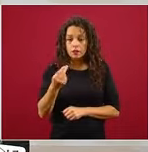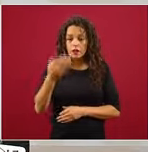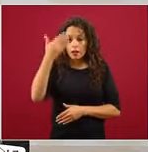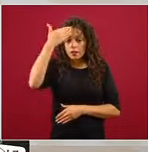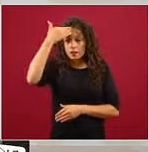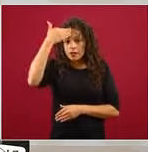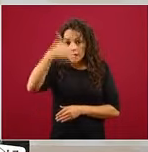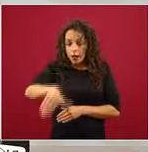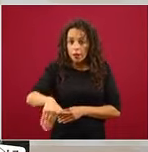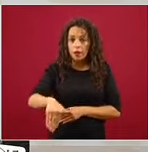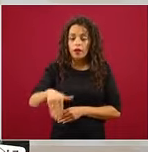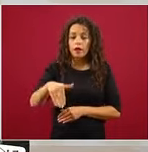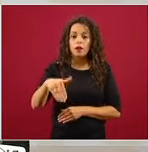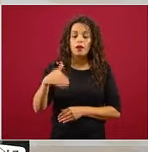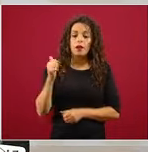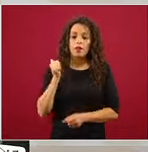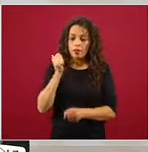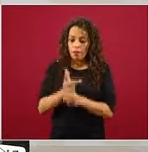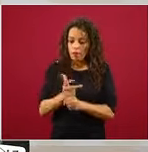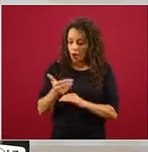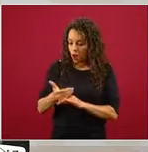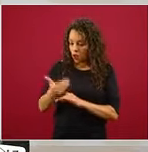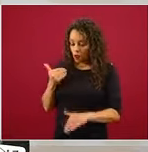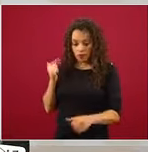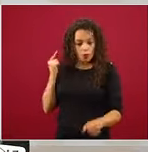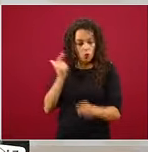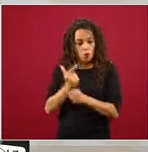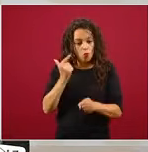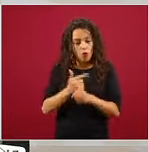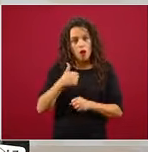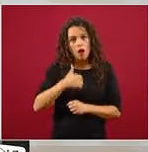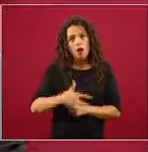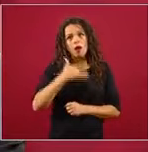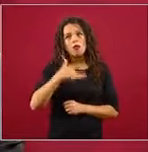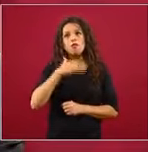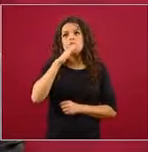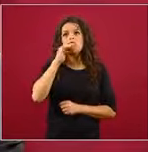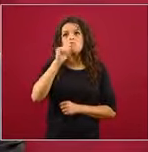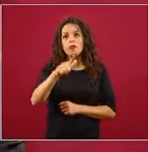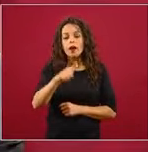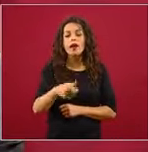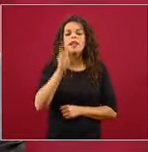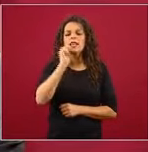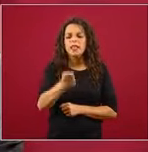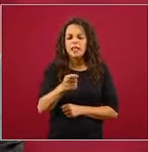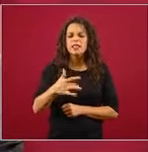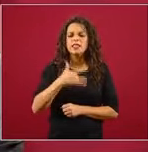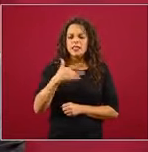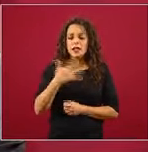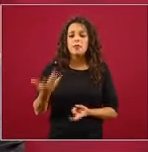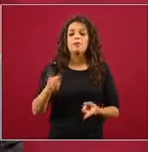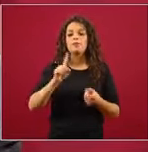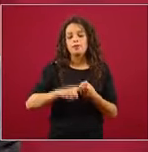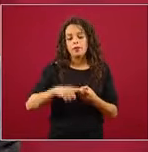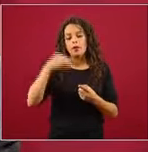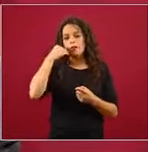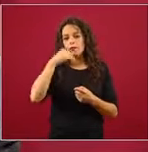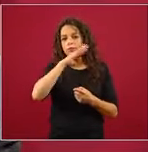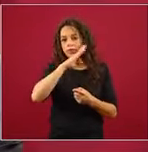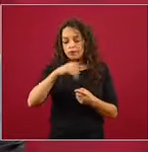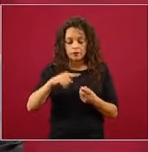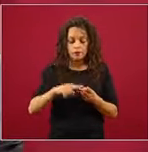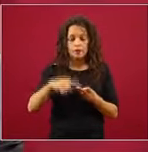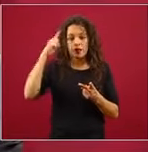la identificación temprana de los síntomas. Los síntomas tempranos de COVID son fiebre, tos, dolor de garganta, dolor de cabeza,